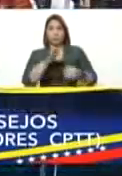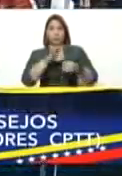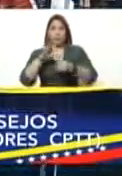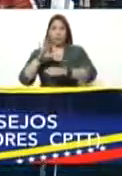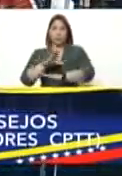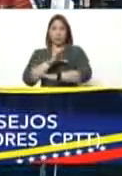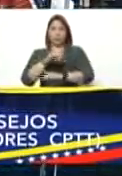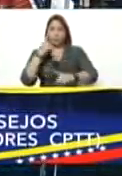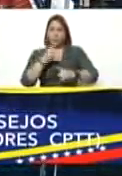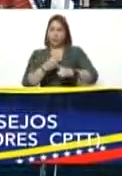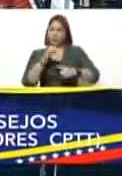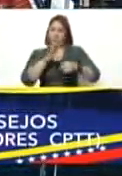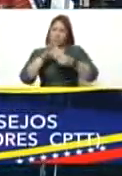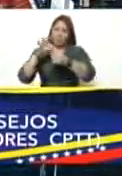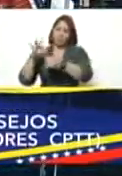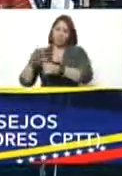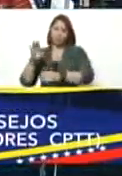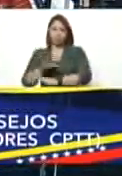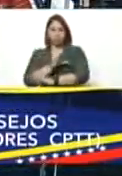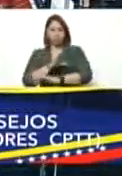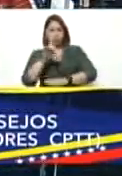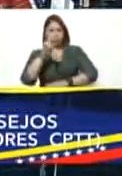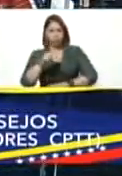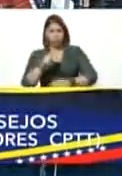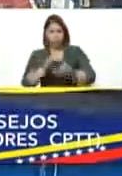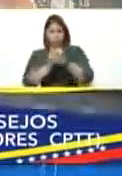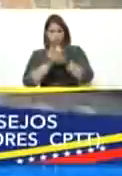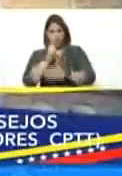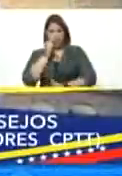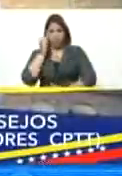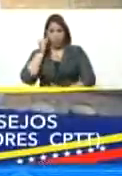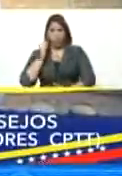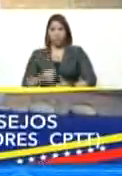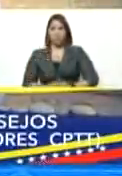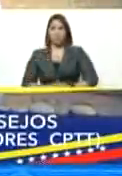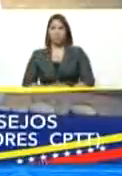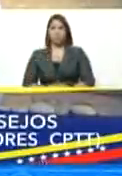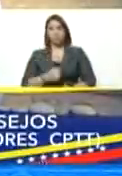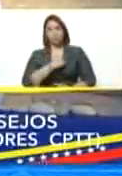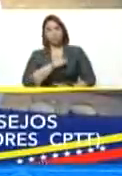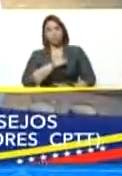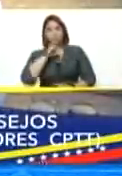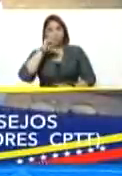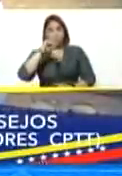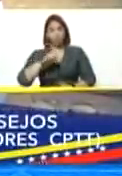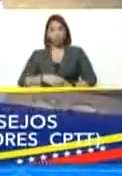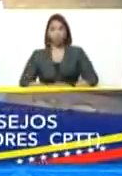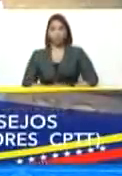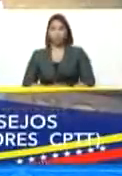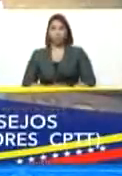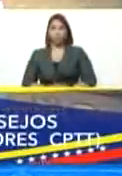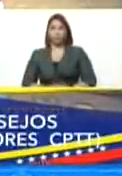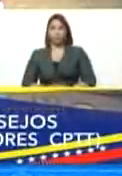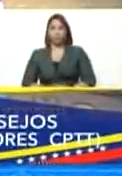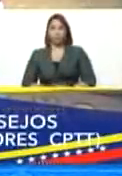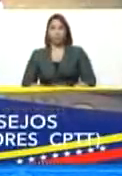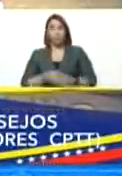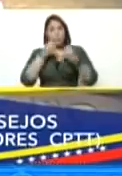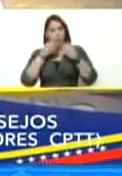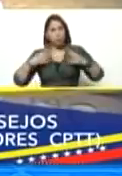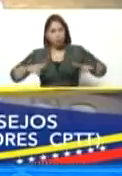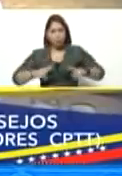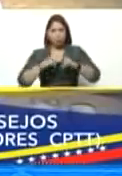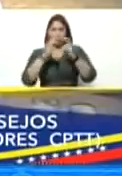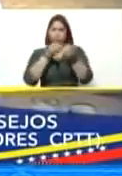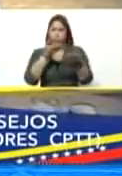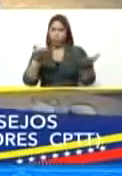Hay que seguir sembrando. Bueno, compañeros y compañeras, camaradas y camarados, qué bueno encontrarme